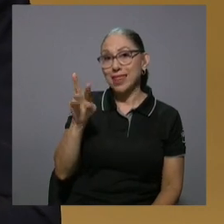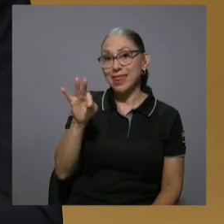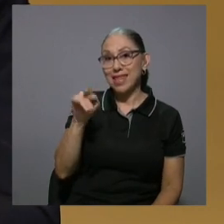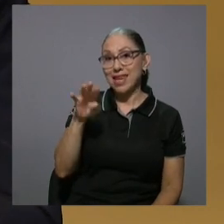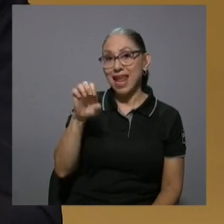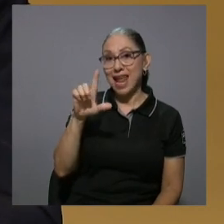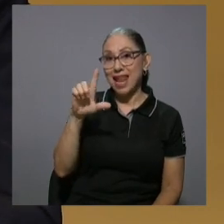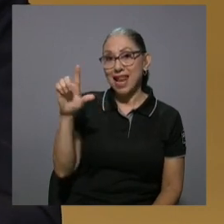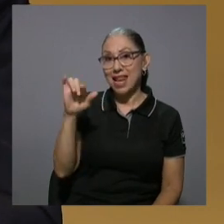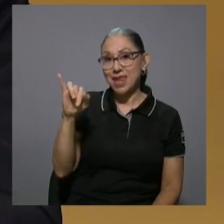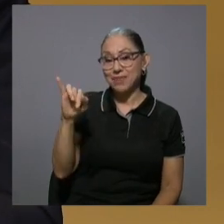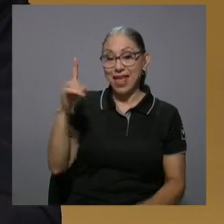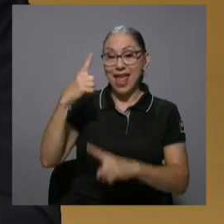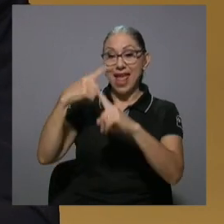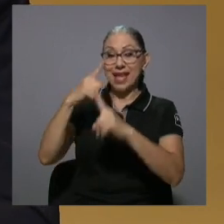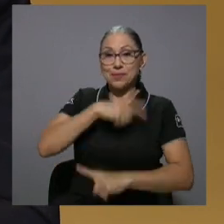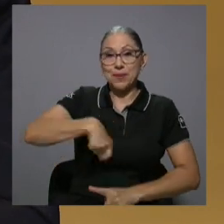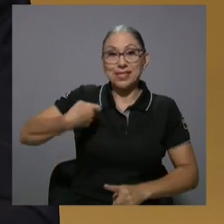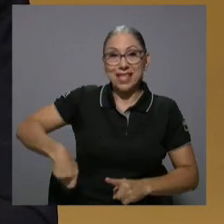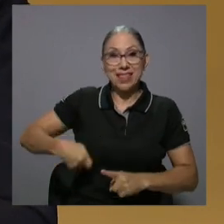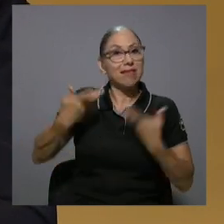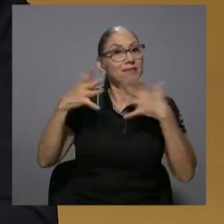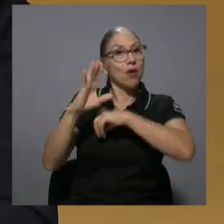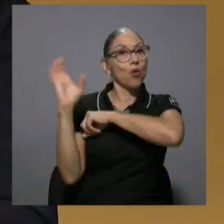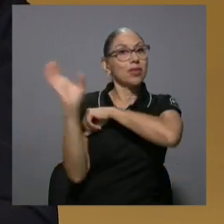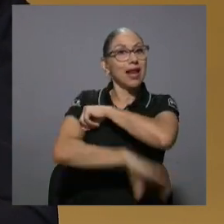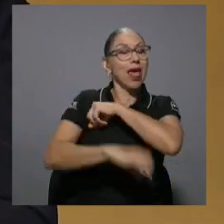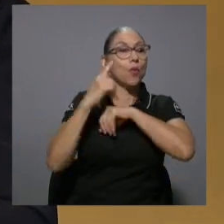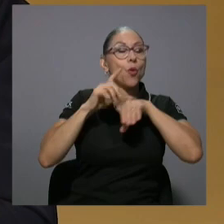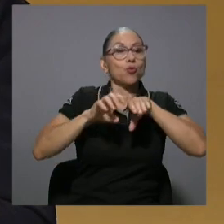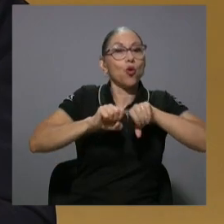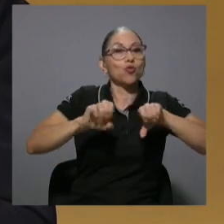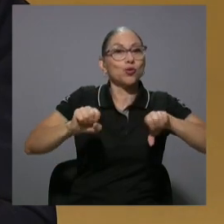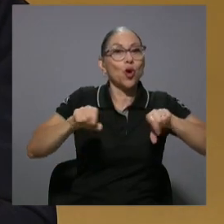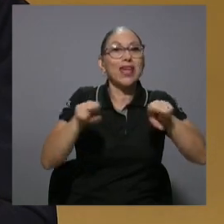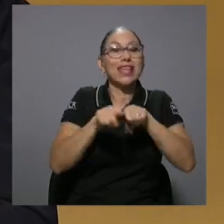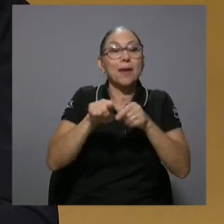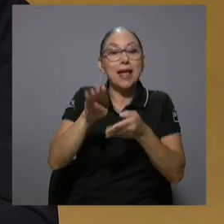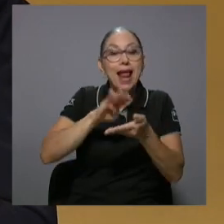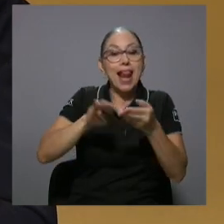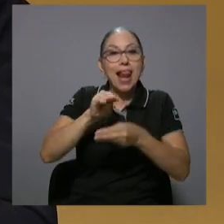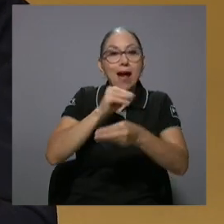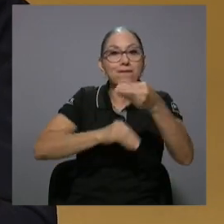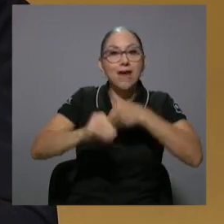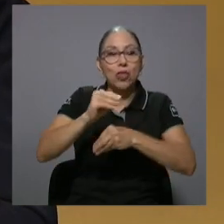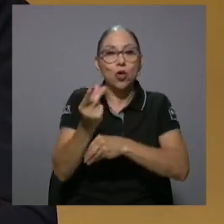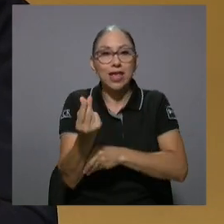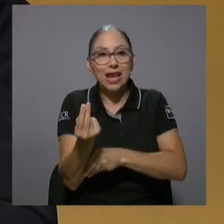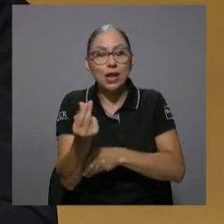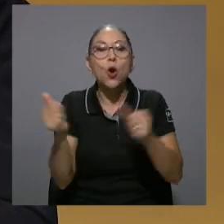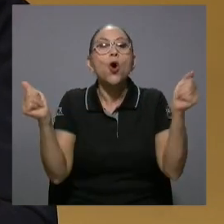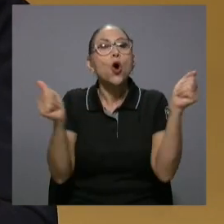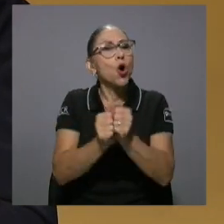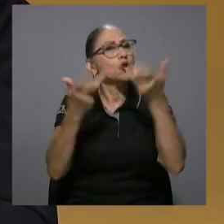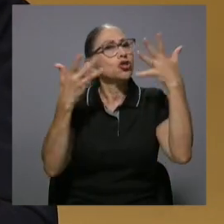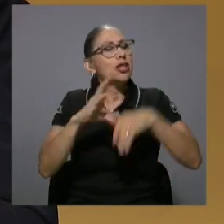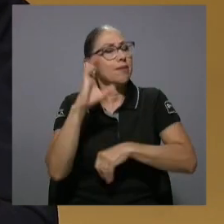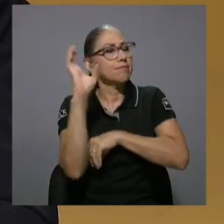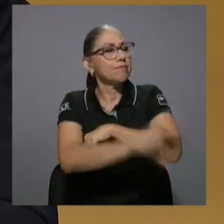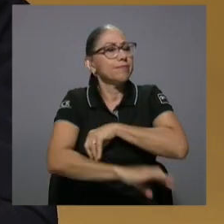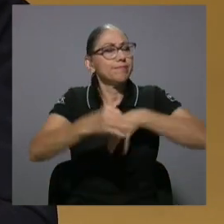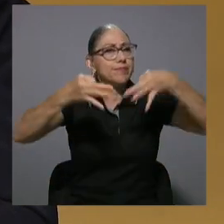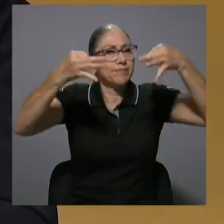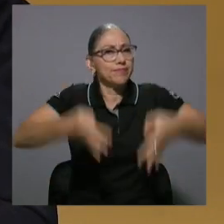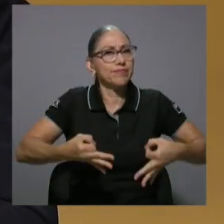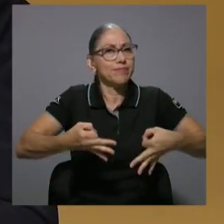por casos de corrupción y lavado de dinero, pues ya, y con una sentencia consolidada, en firme,